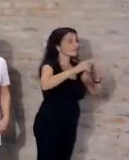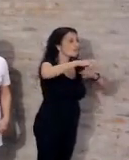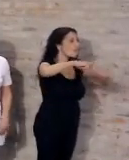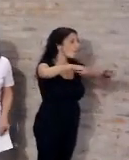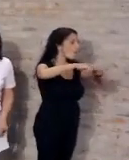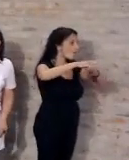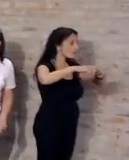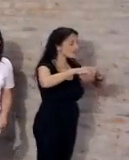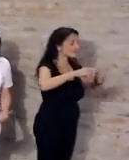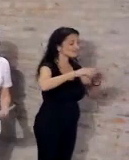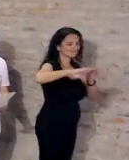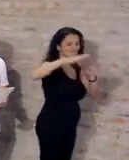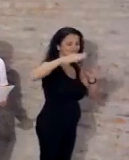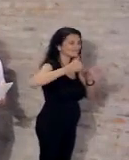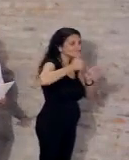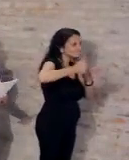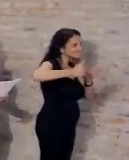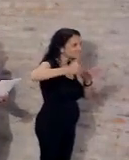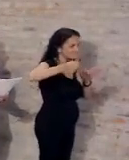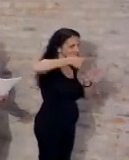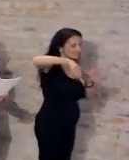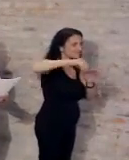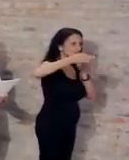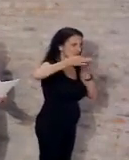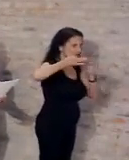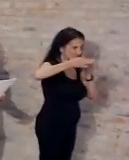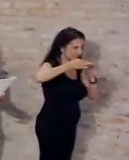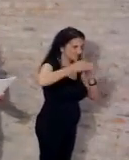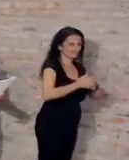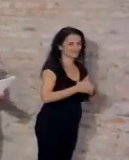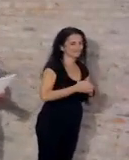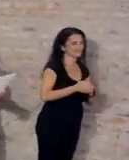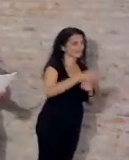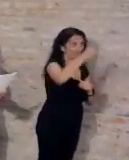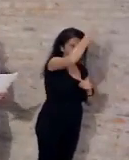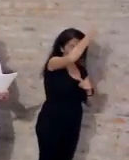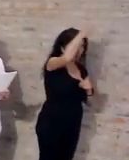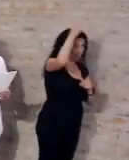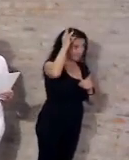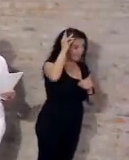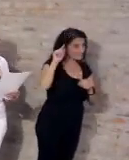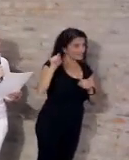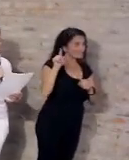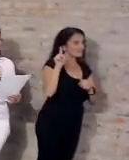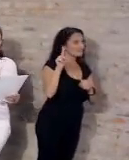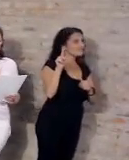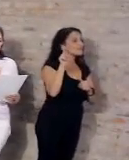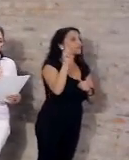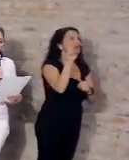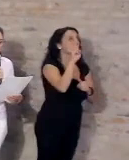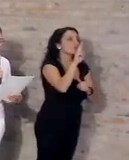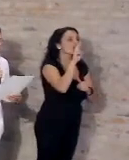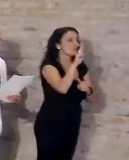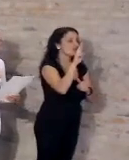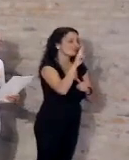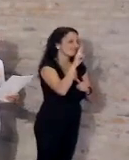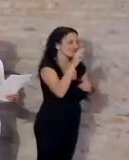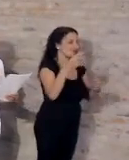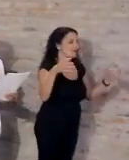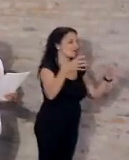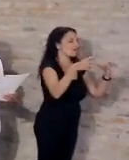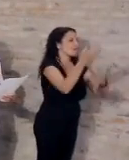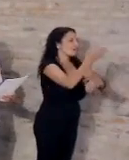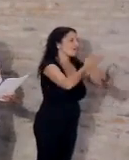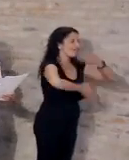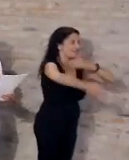de moderar la conversación entre las compañeras que nos acompañan es militante femisa y